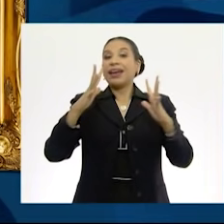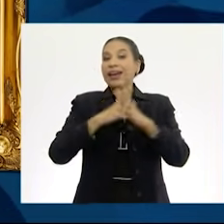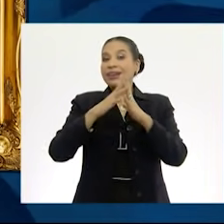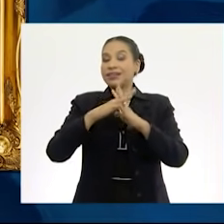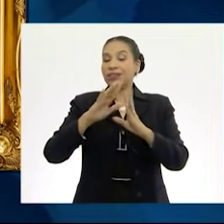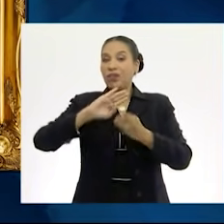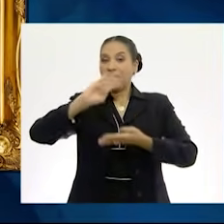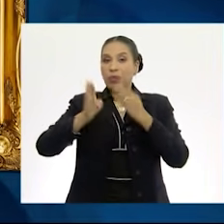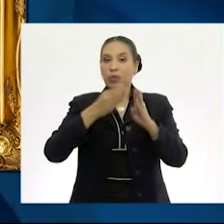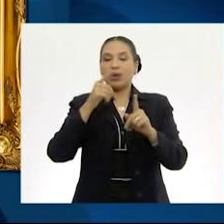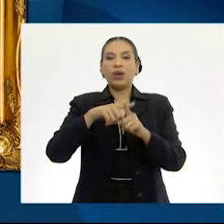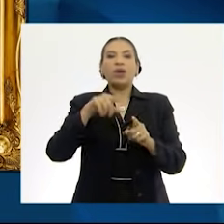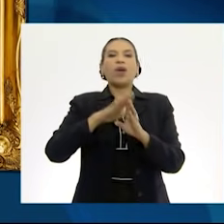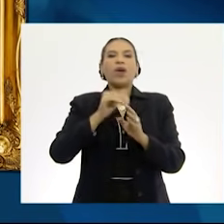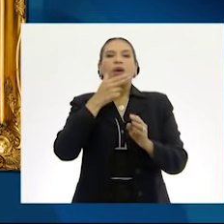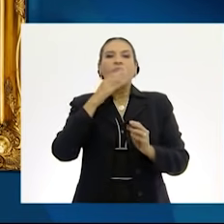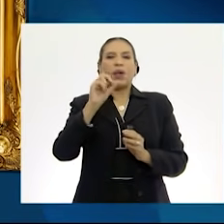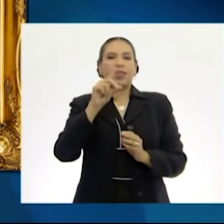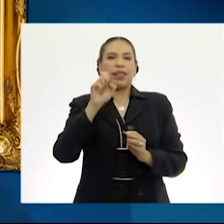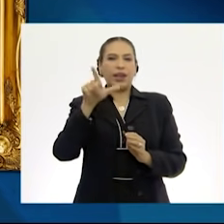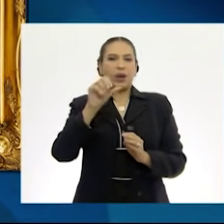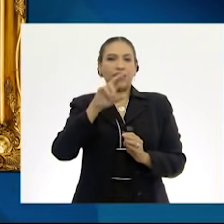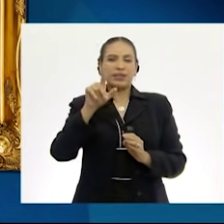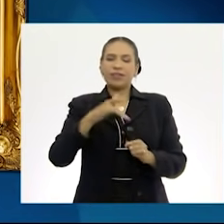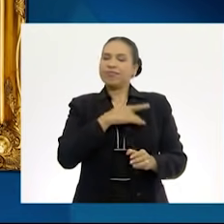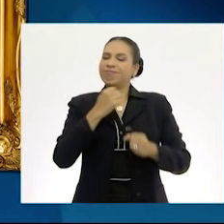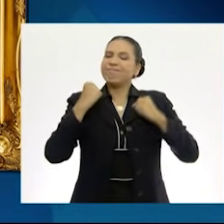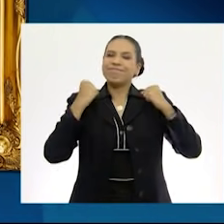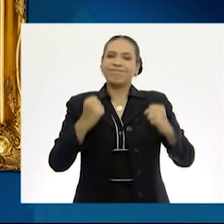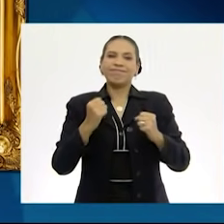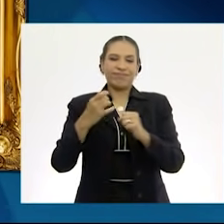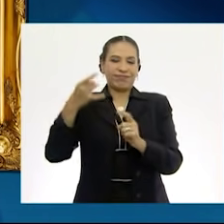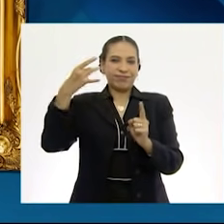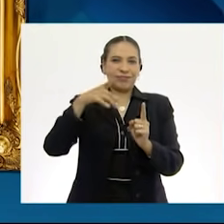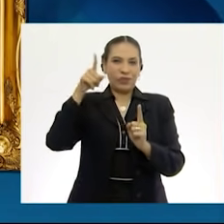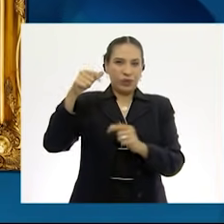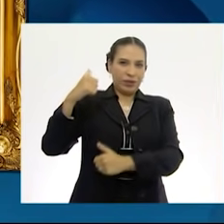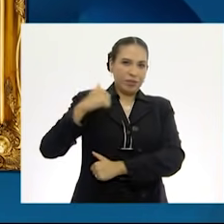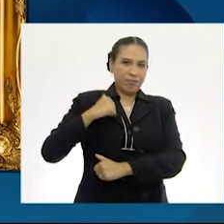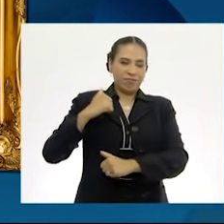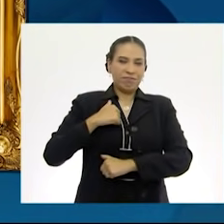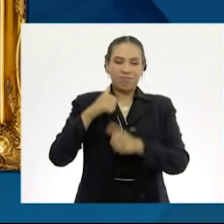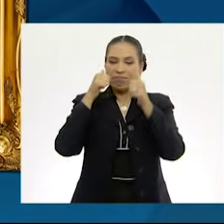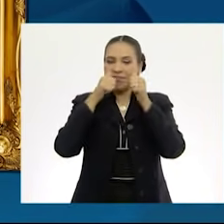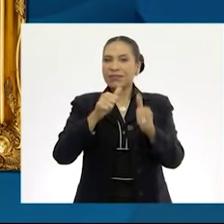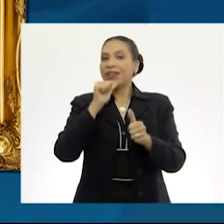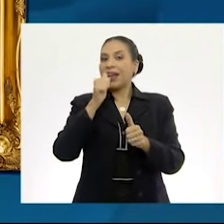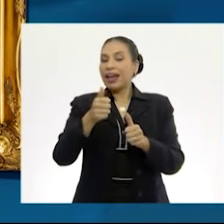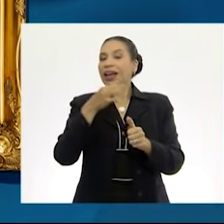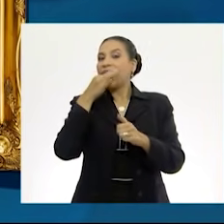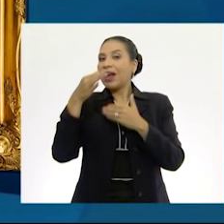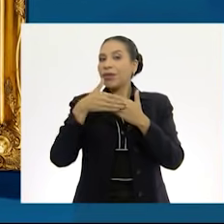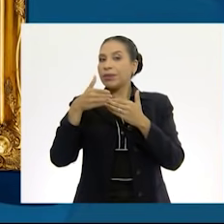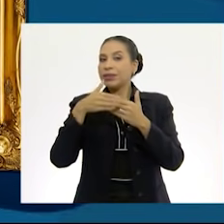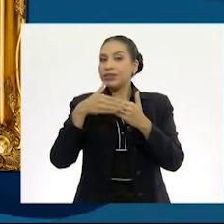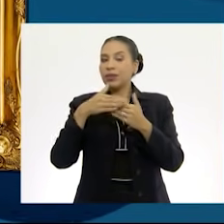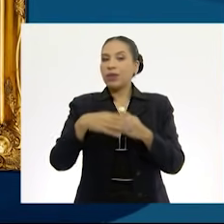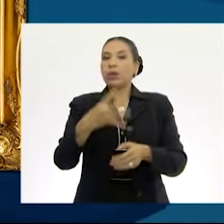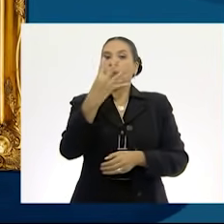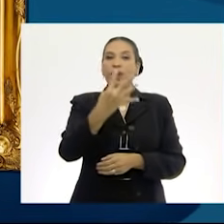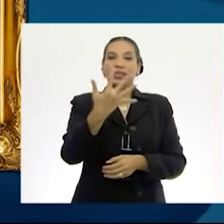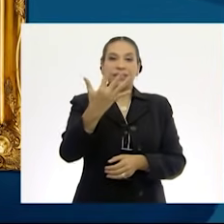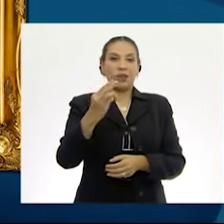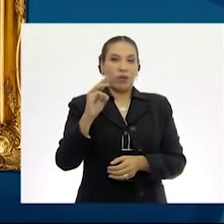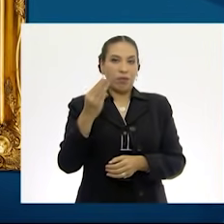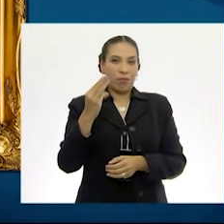El conde de Lorenzés, confiado en la total superioridad de su ejército, no atendió las advertencias y el 4 y 5